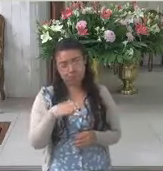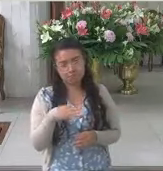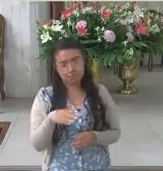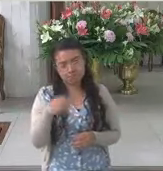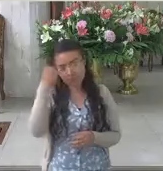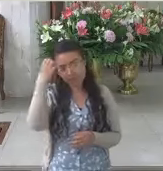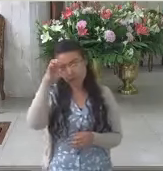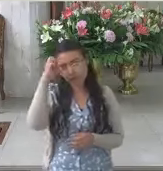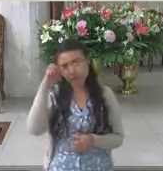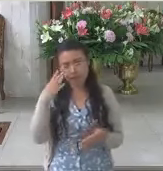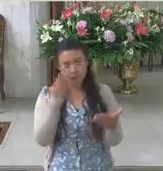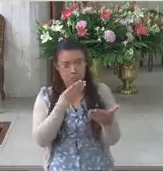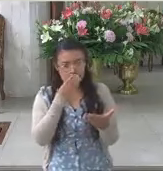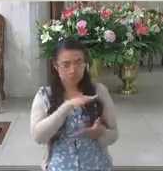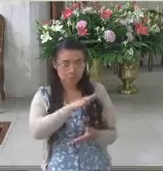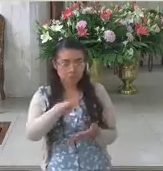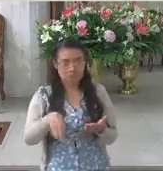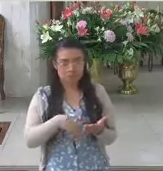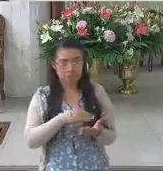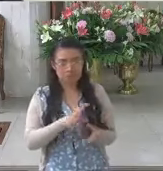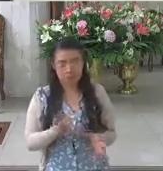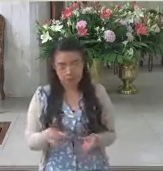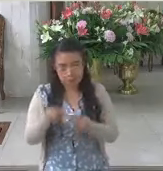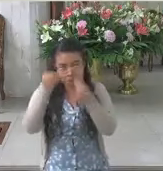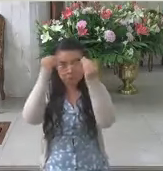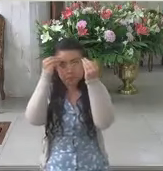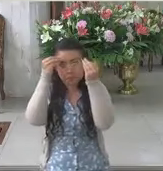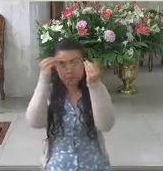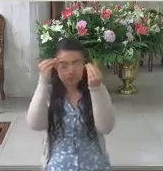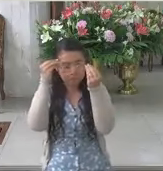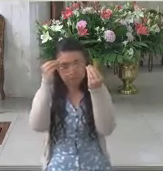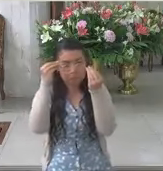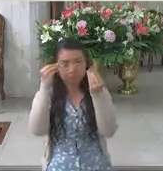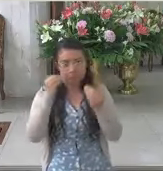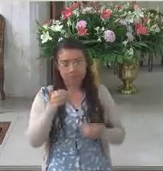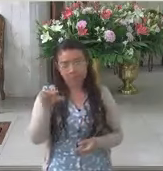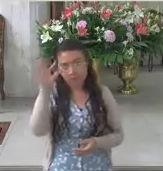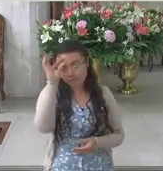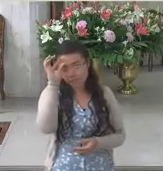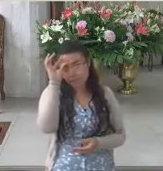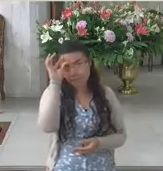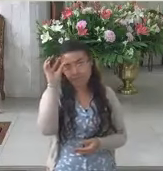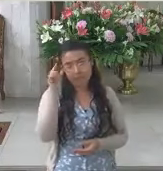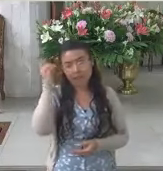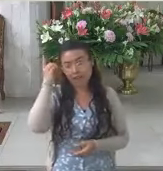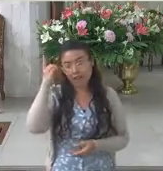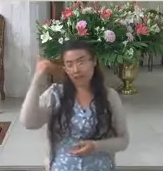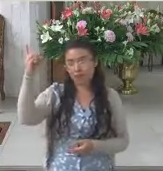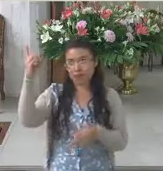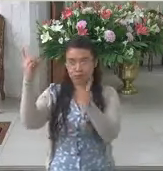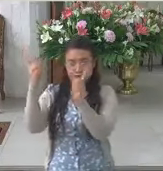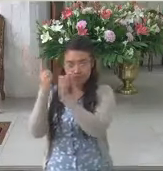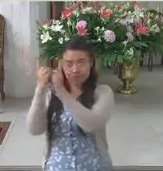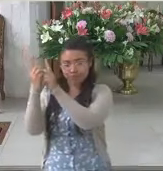que depender absolutamente del guerrero invencible que nunca ha sido vencido ni